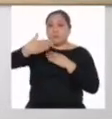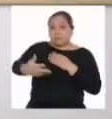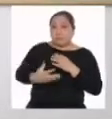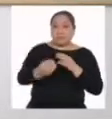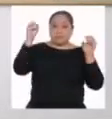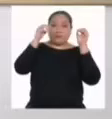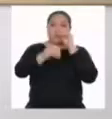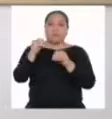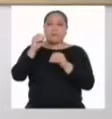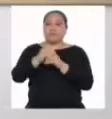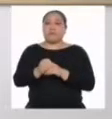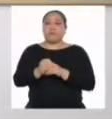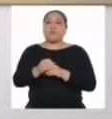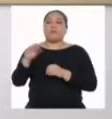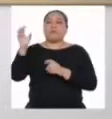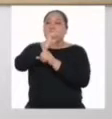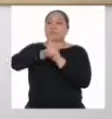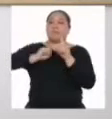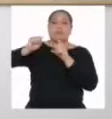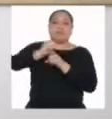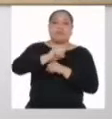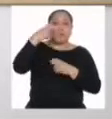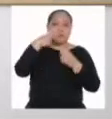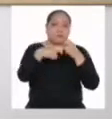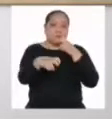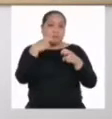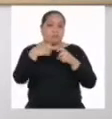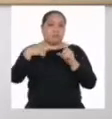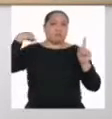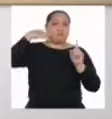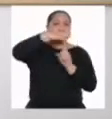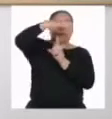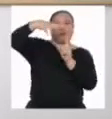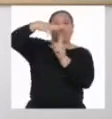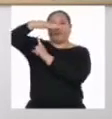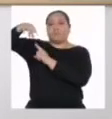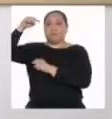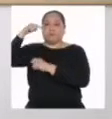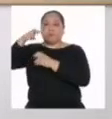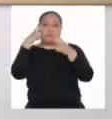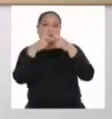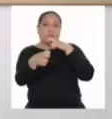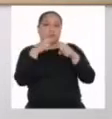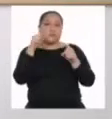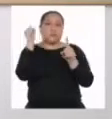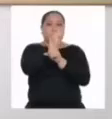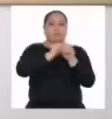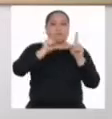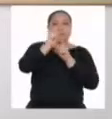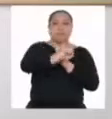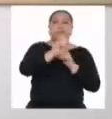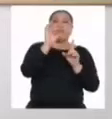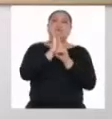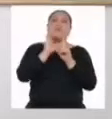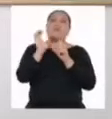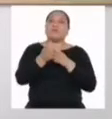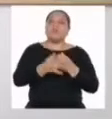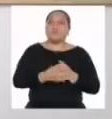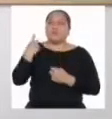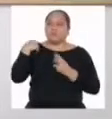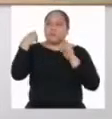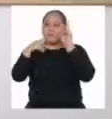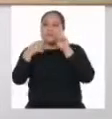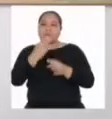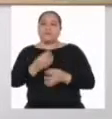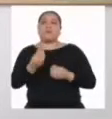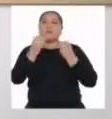vamos a replicar en la sociedad. El problema ambiental es un problema social y cultural. Nos hace ver